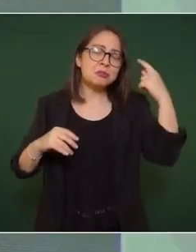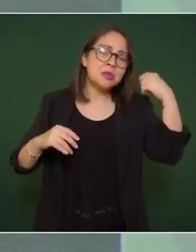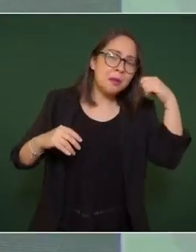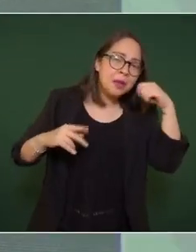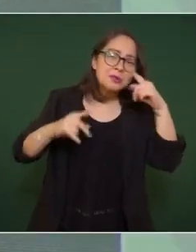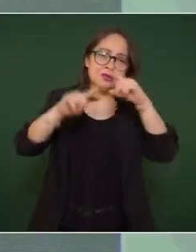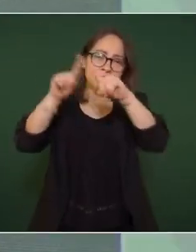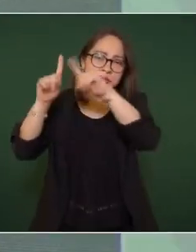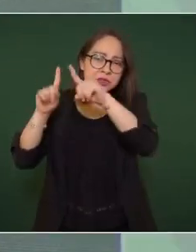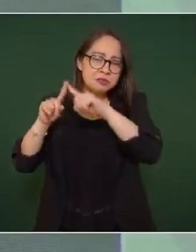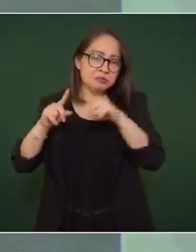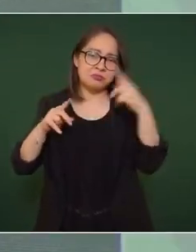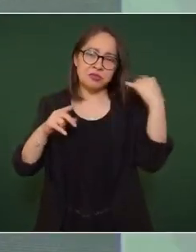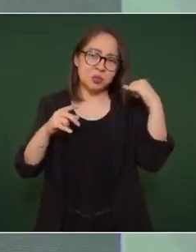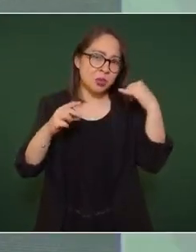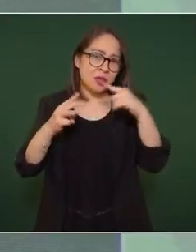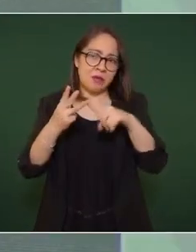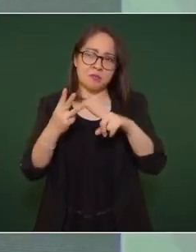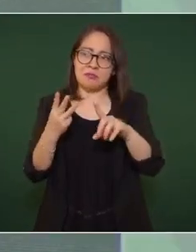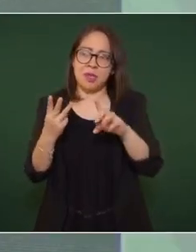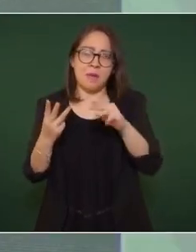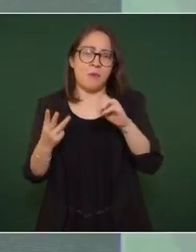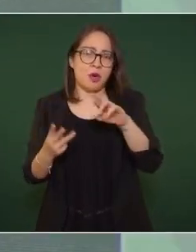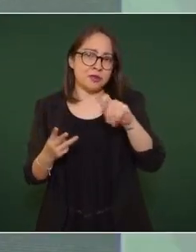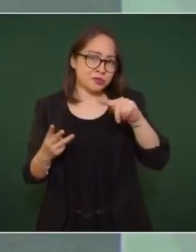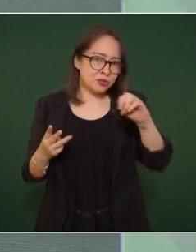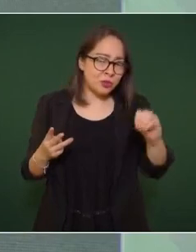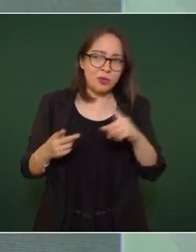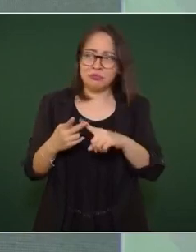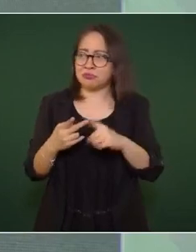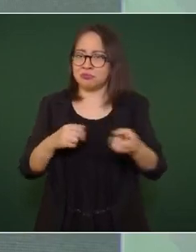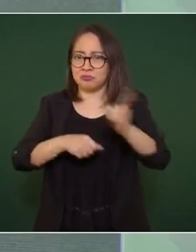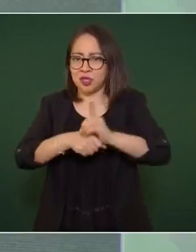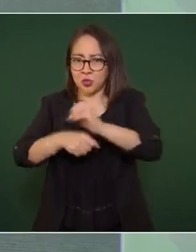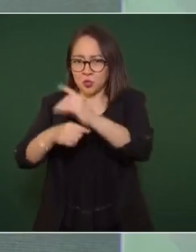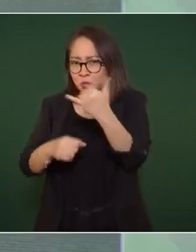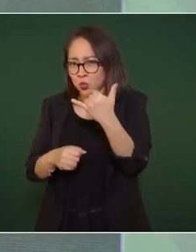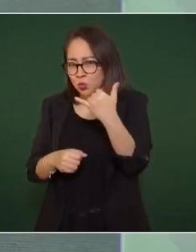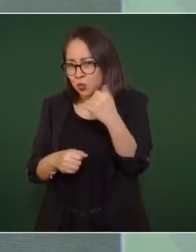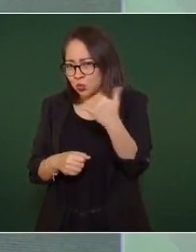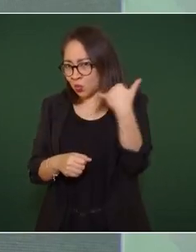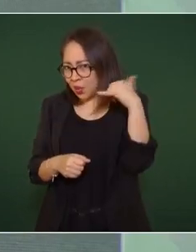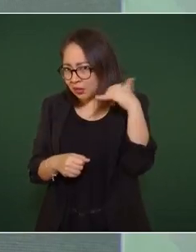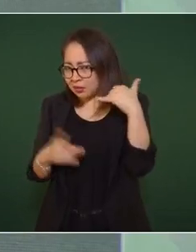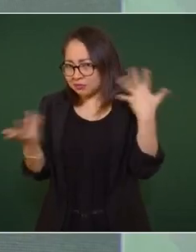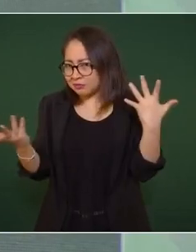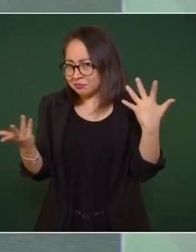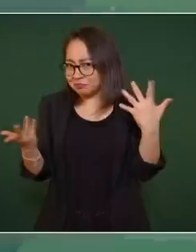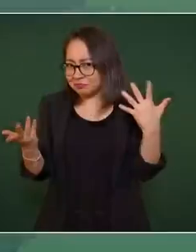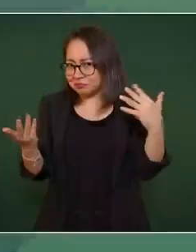más El Por Esto o El Diario de Yucatán que cualquier periódico nacional.